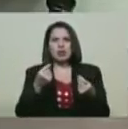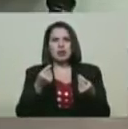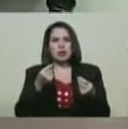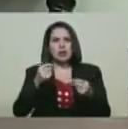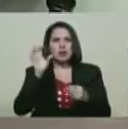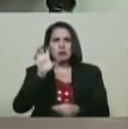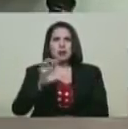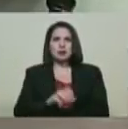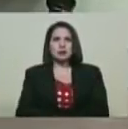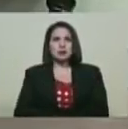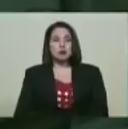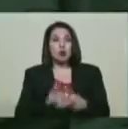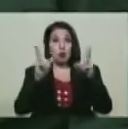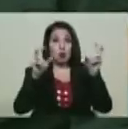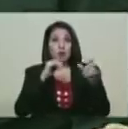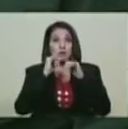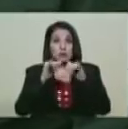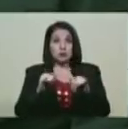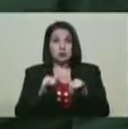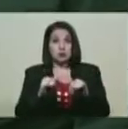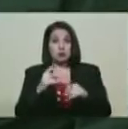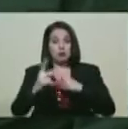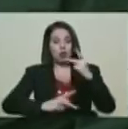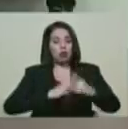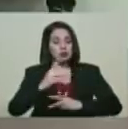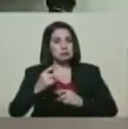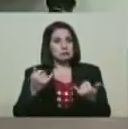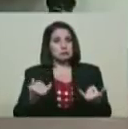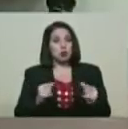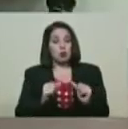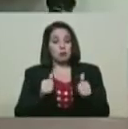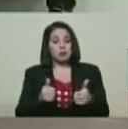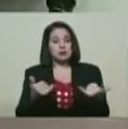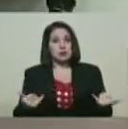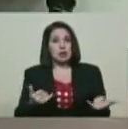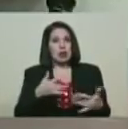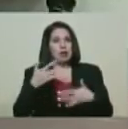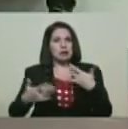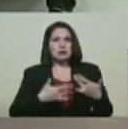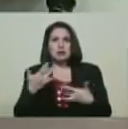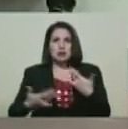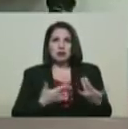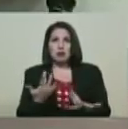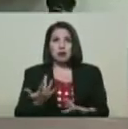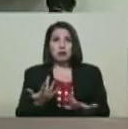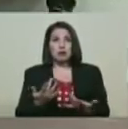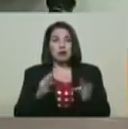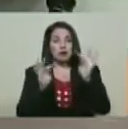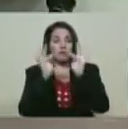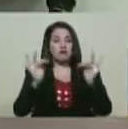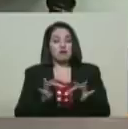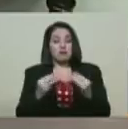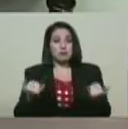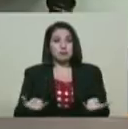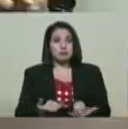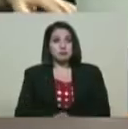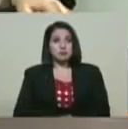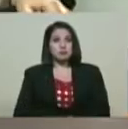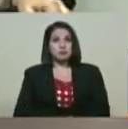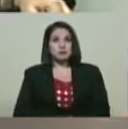país. Nuevo anuncio, procédase a activar de manera inmediata.